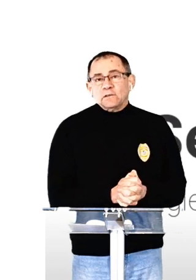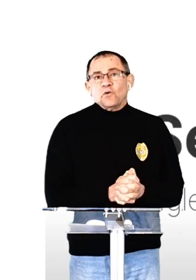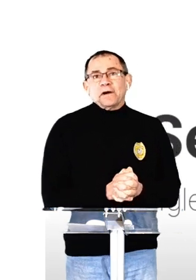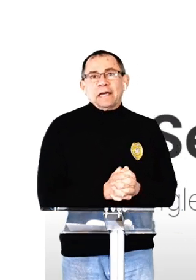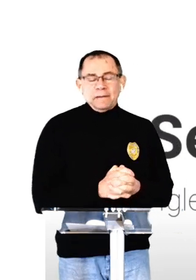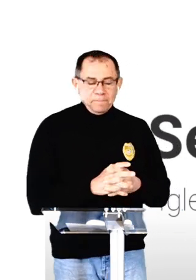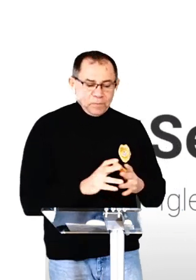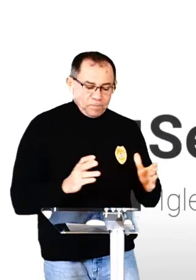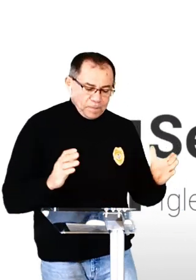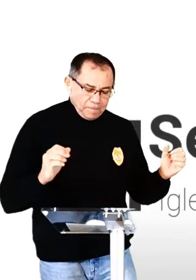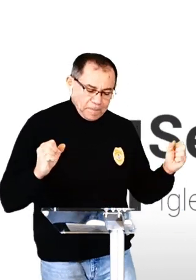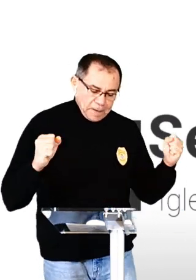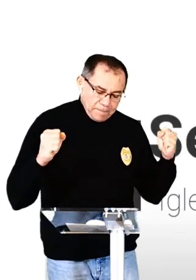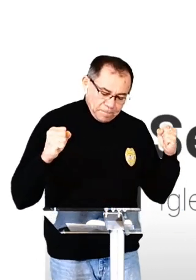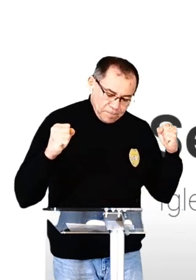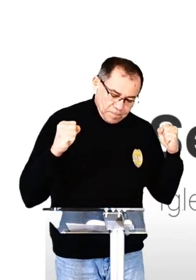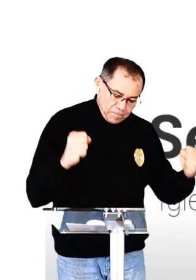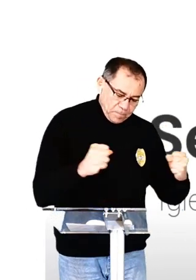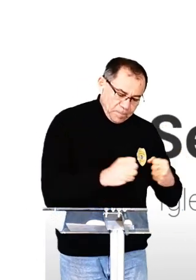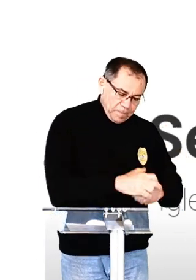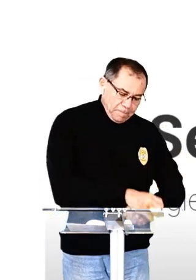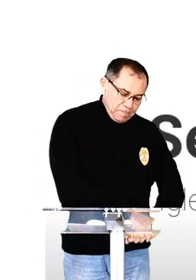está dando en